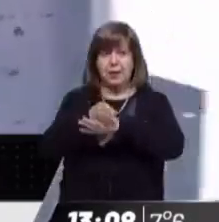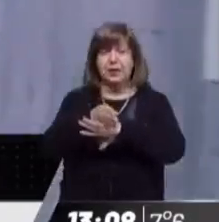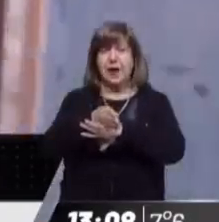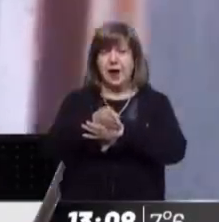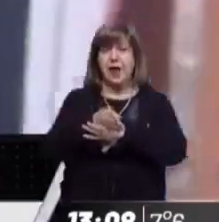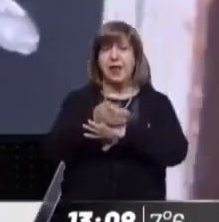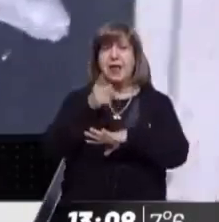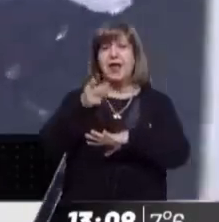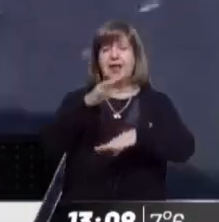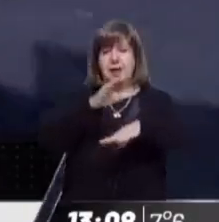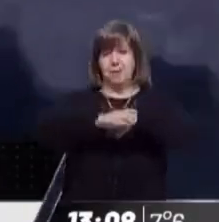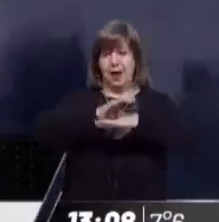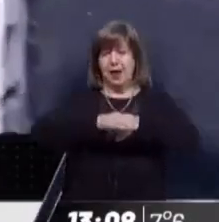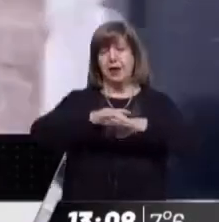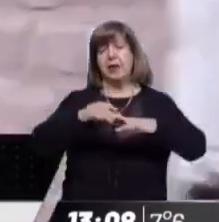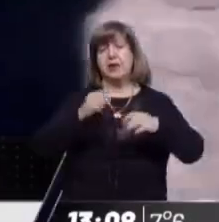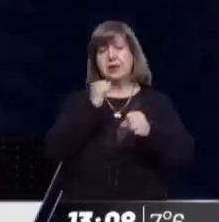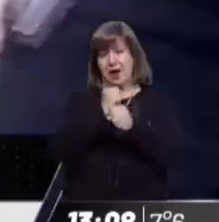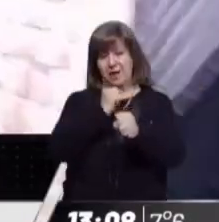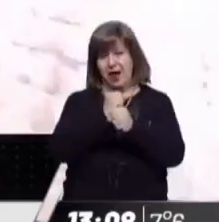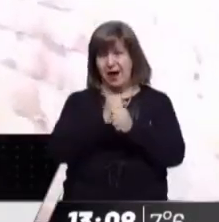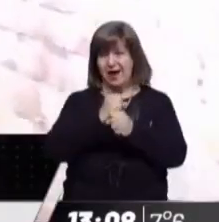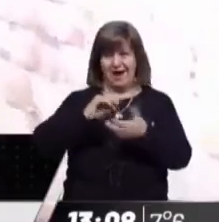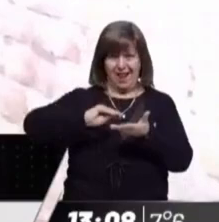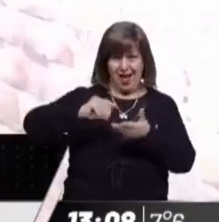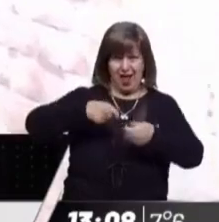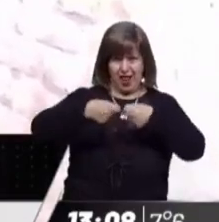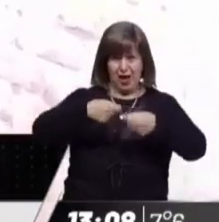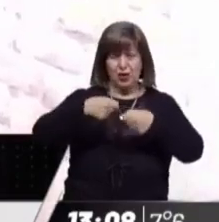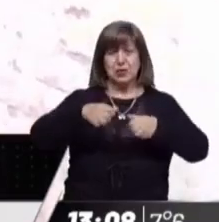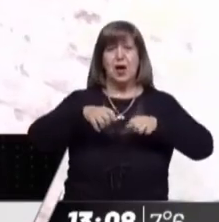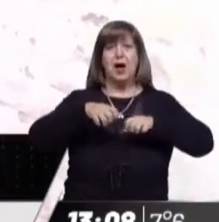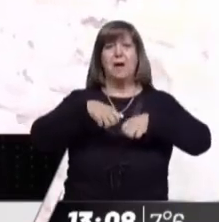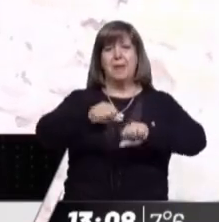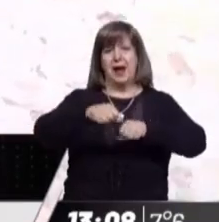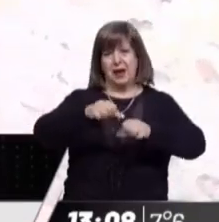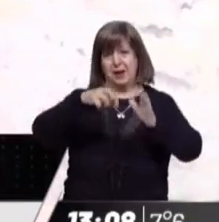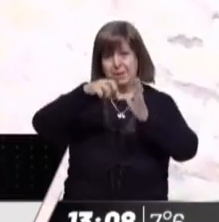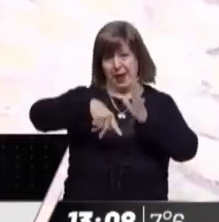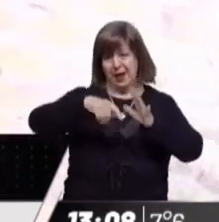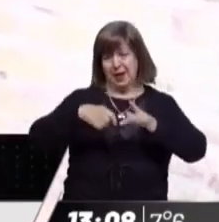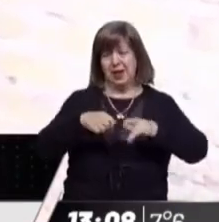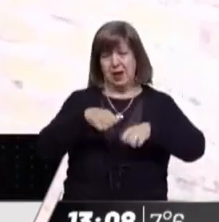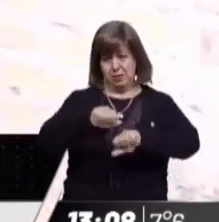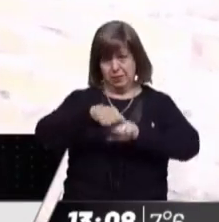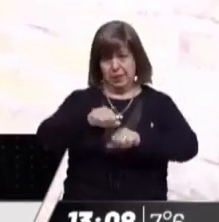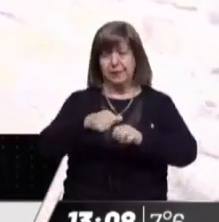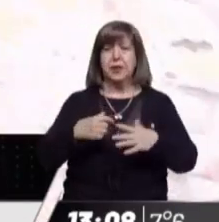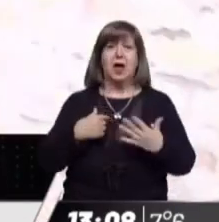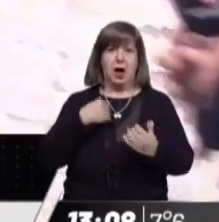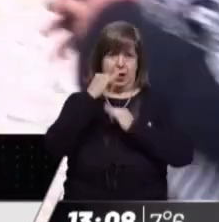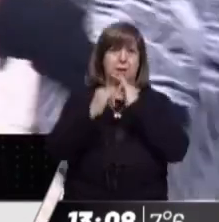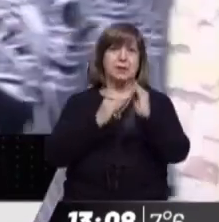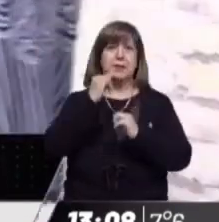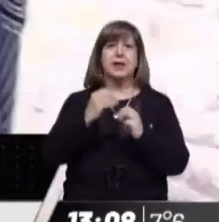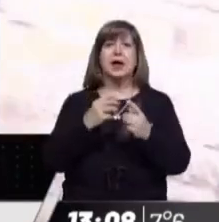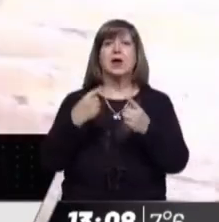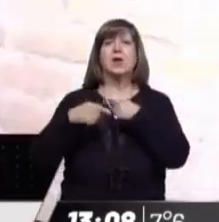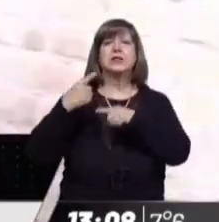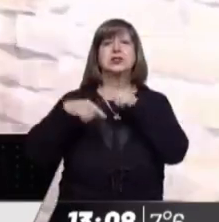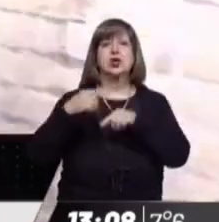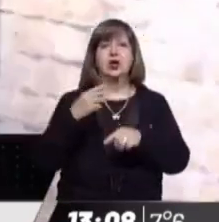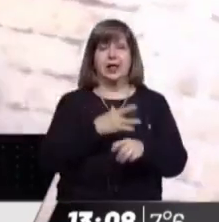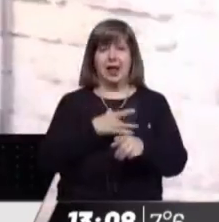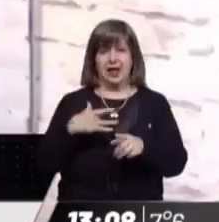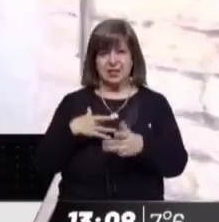esperando por supuesto con toda la documentación que avala las diferentes denuncias que ha radicado en la justicia provincial vamos